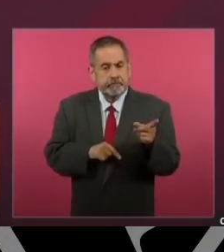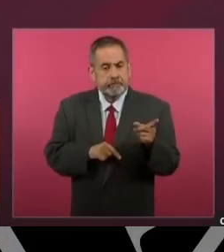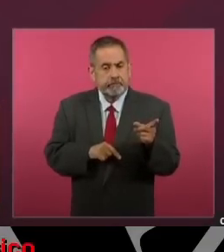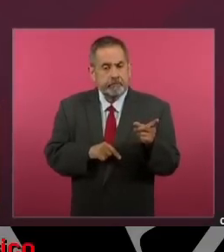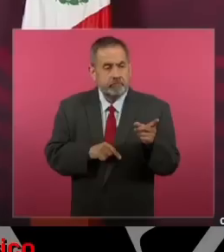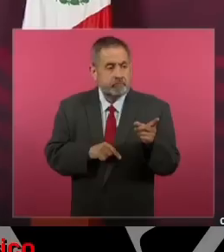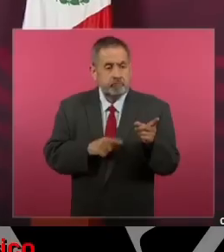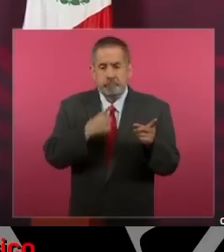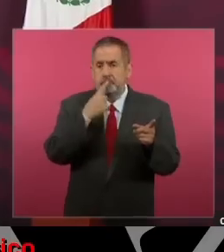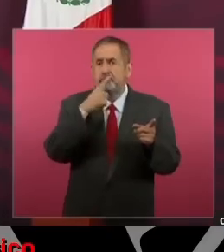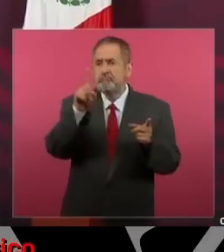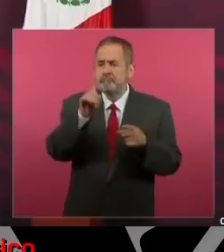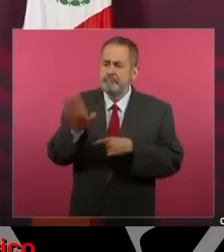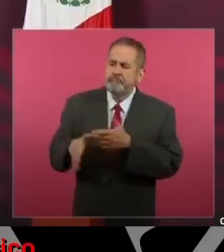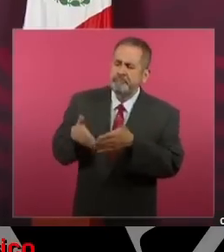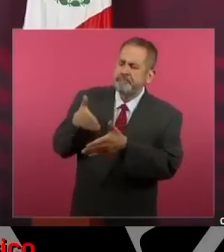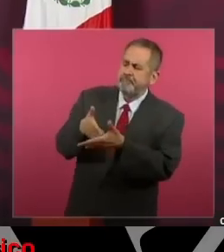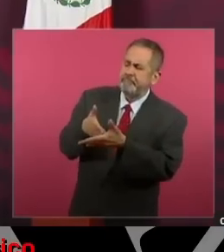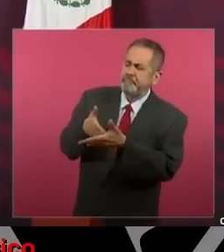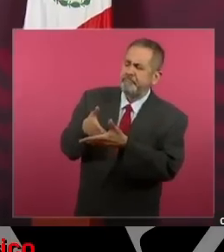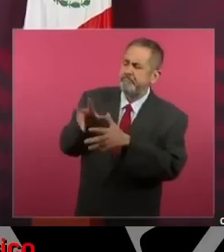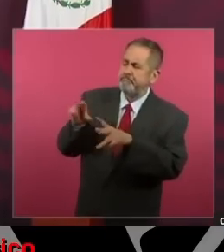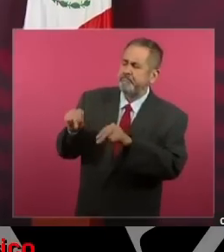interpuso una controversia